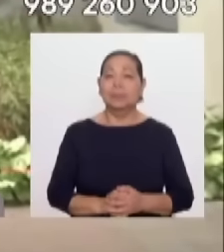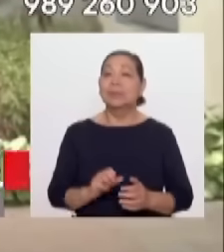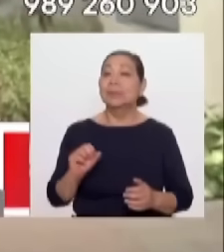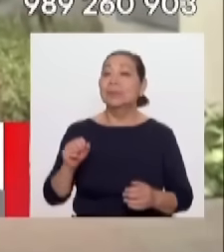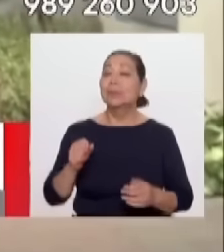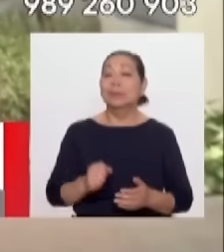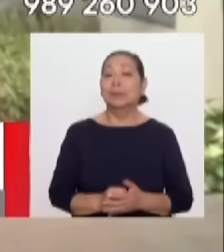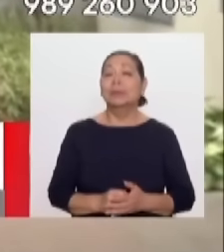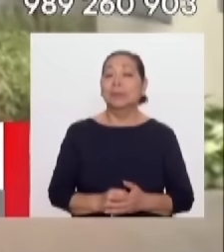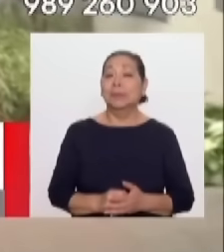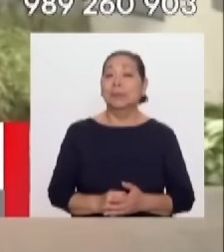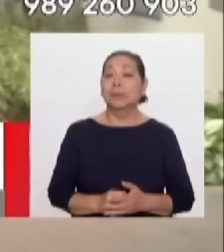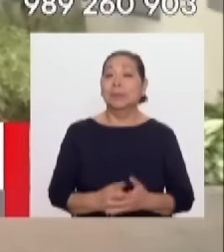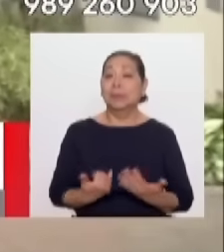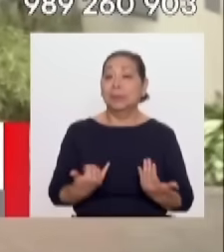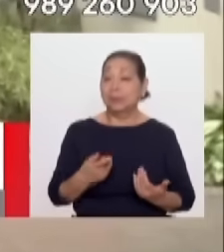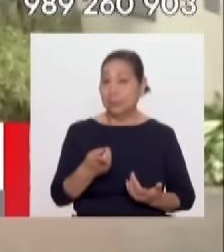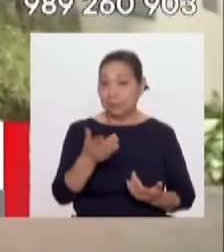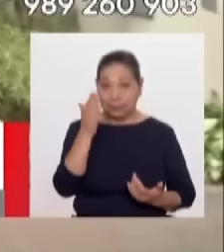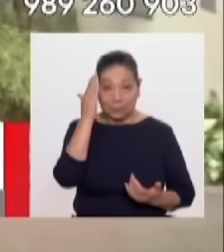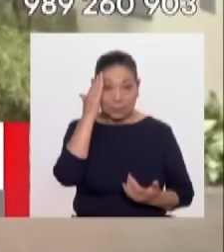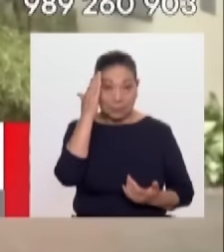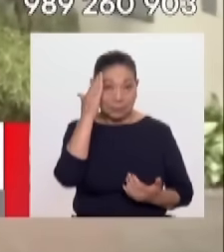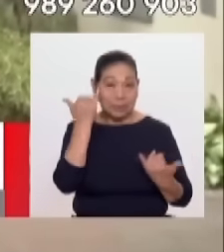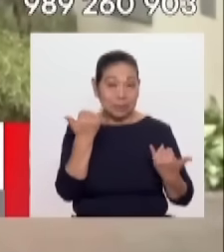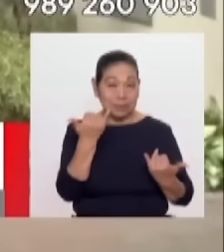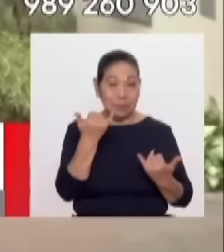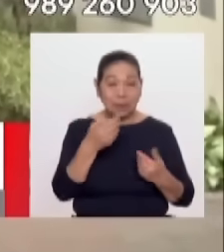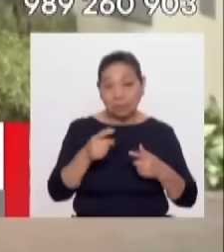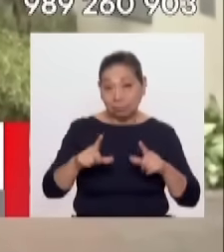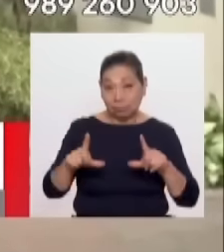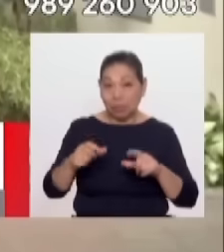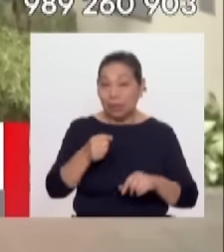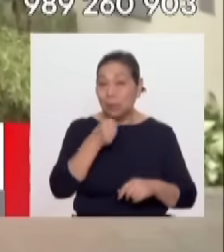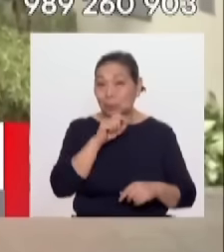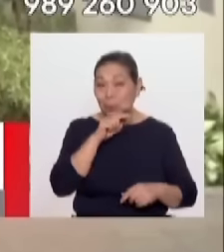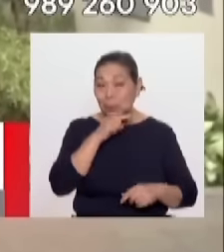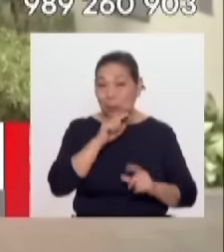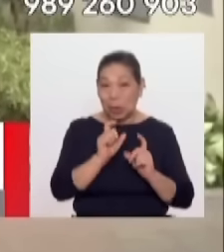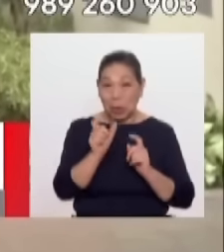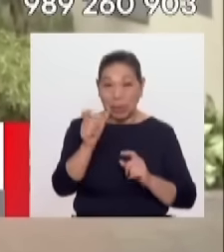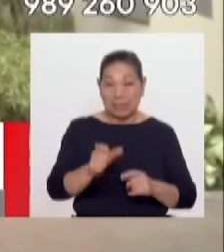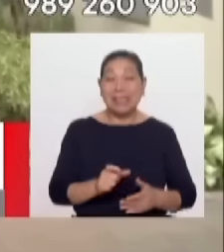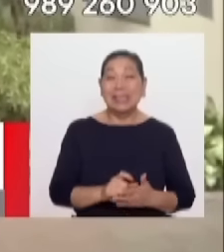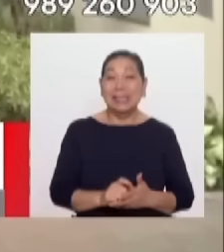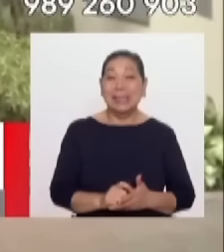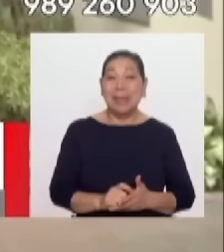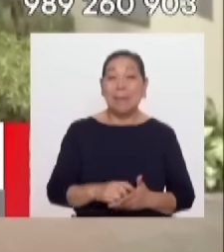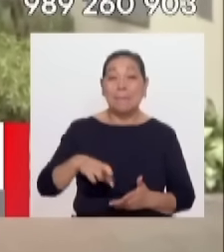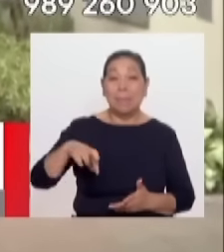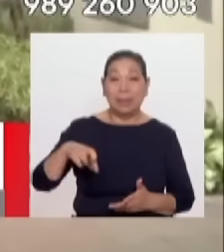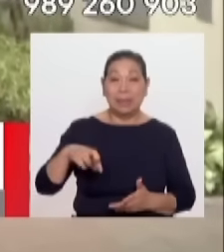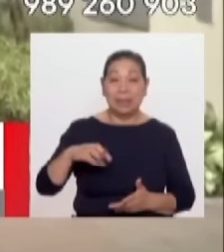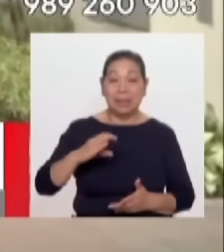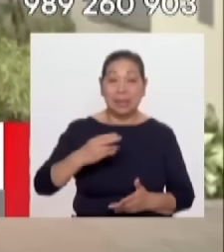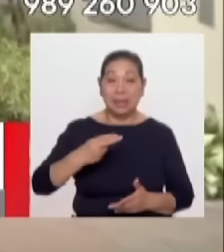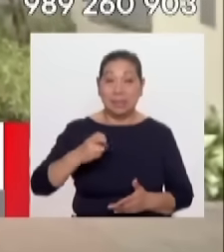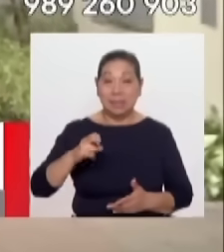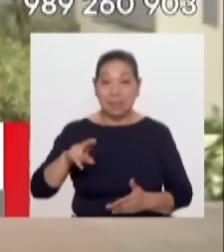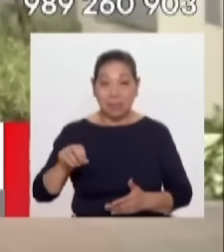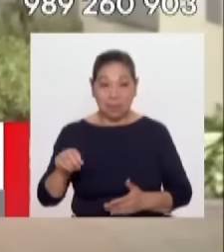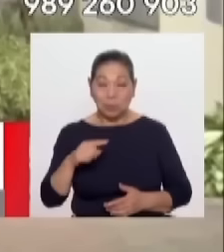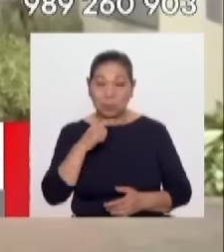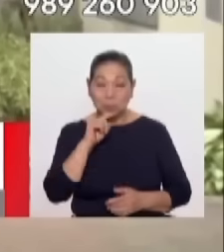Así es, Omar, María Fernanda. Entonces, como bien se daba cuenta en esta nota informativa, la parlamentaria chalaca Patricia Chirinos